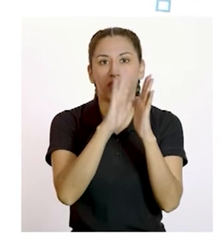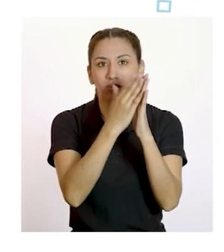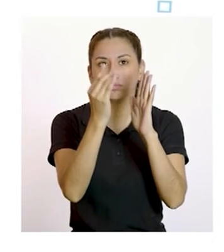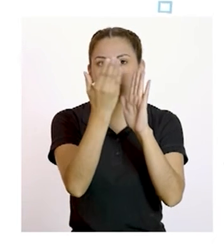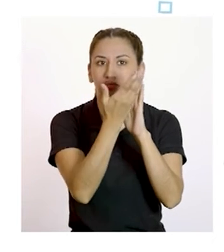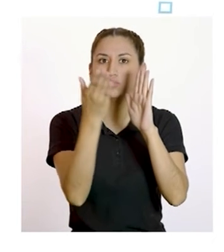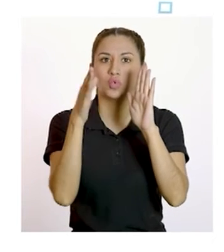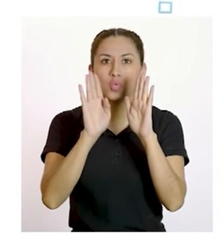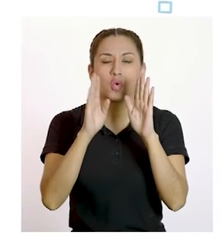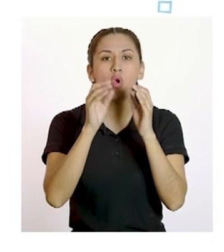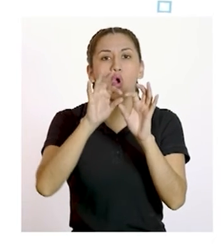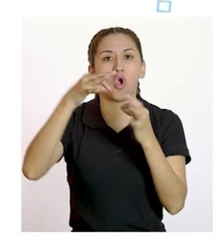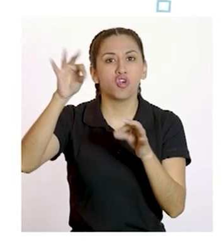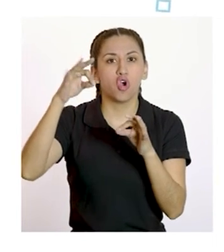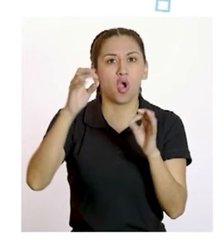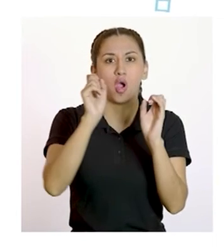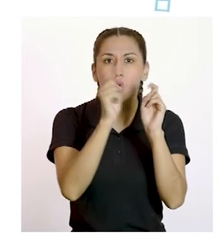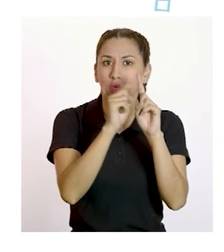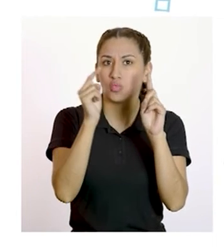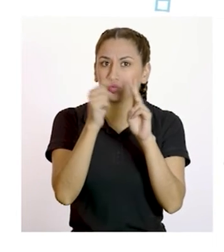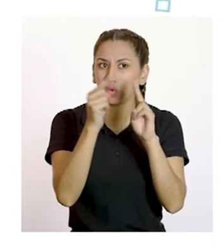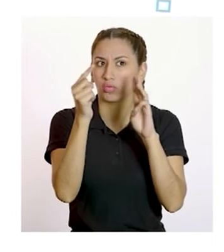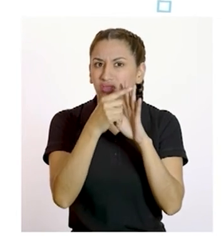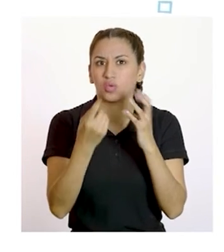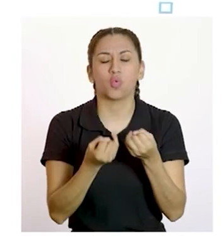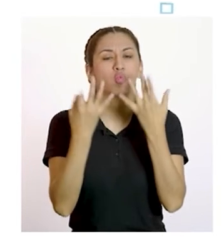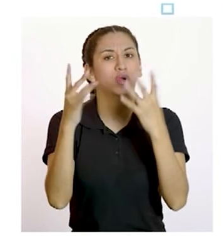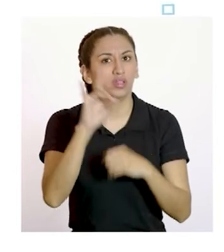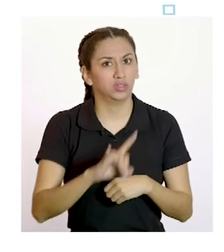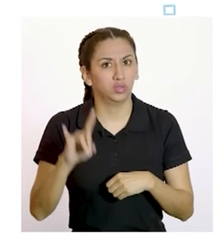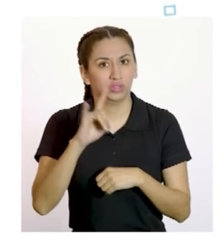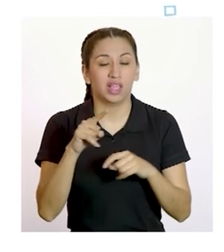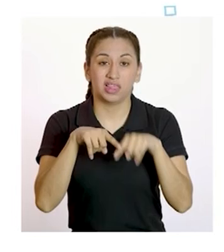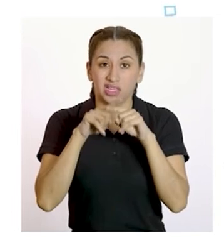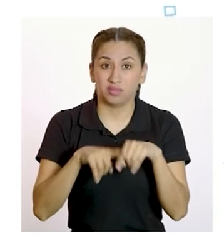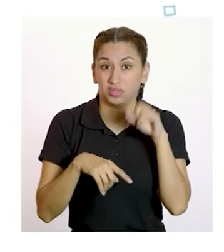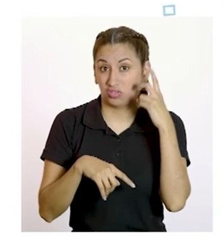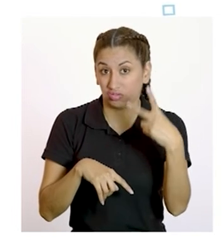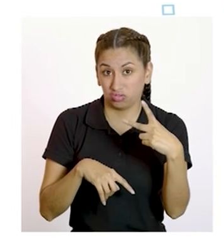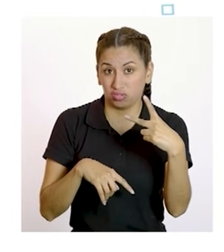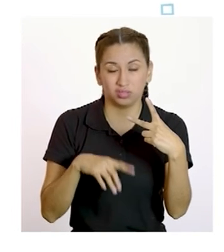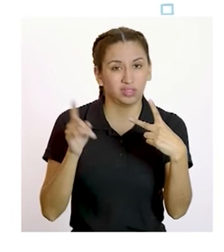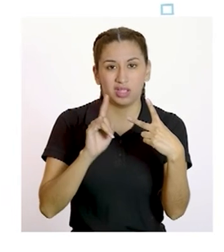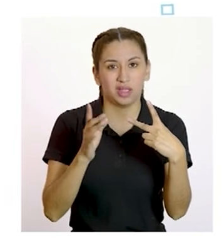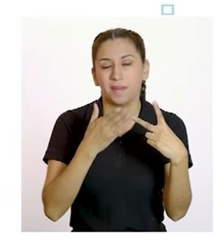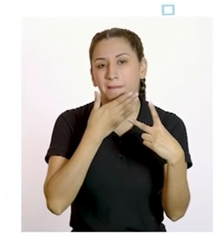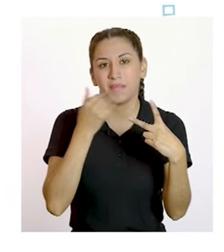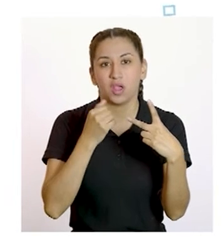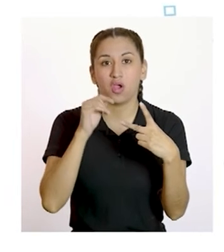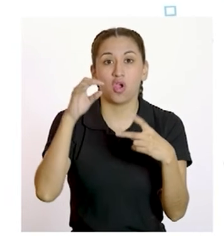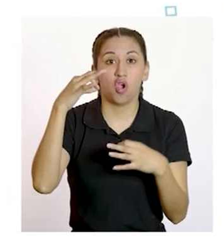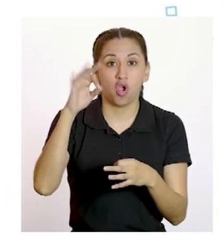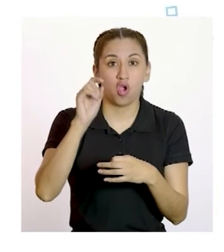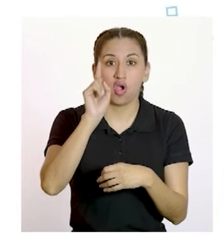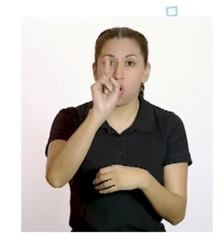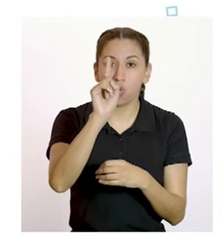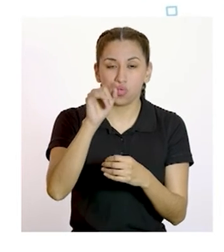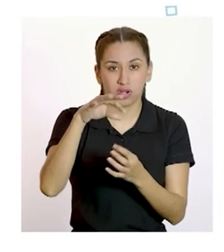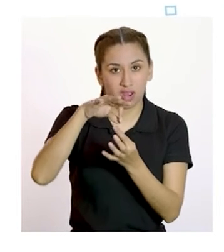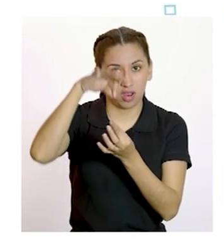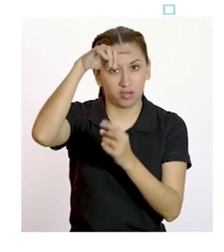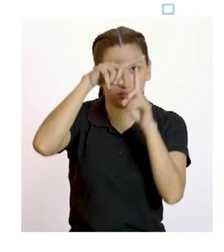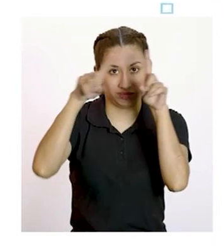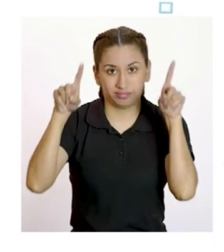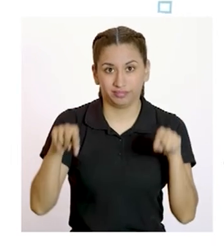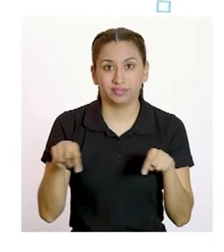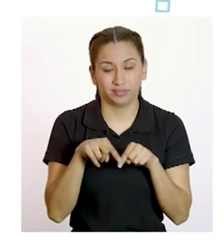cuántas páginas tendrá finalmente la cartilla. Si tenemos solo 2 recomendaciones, quizás lo más conveniente sea que la cartilla tenga solo